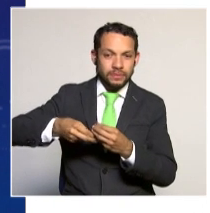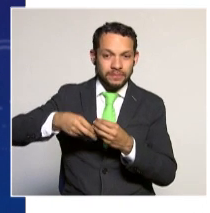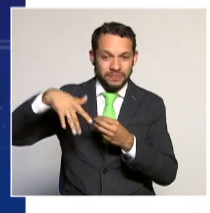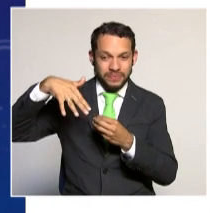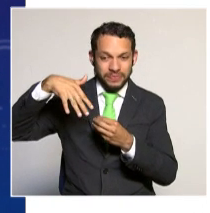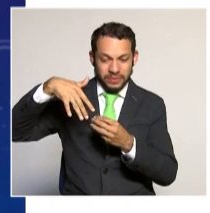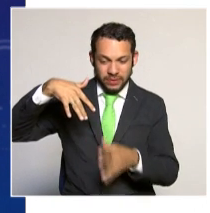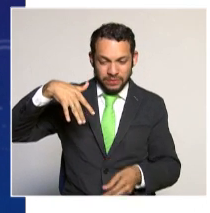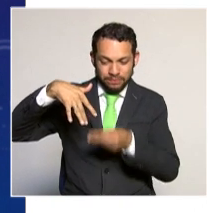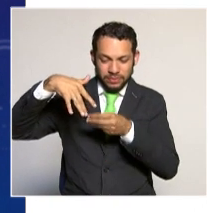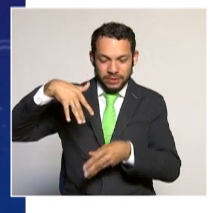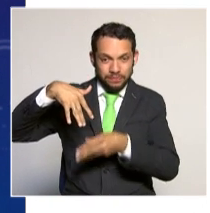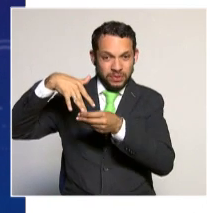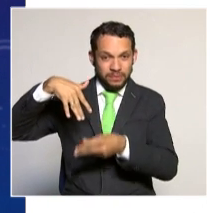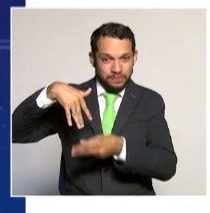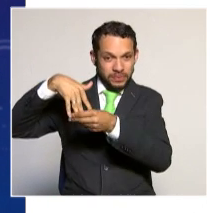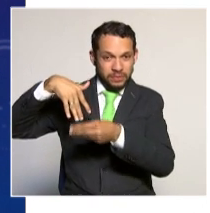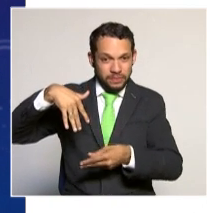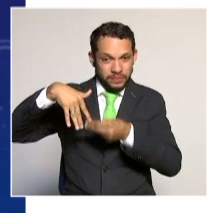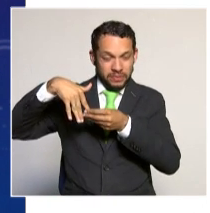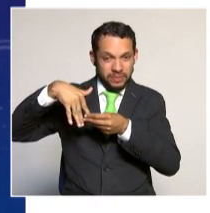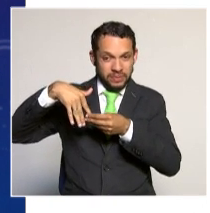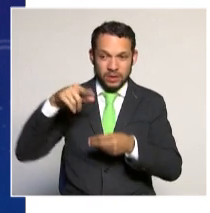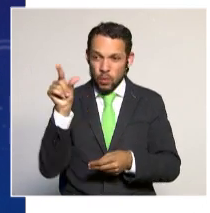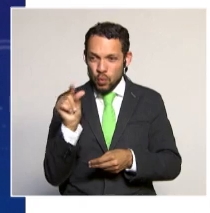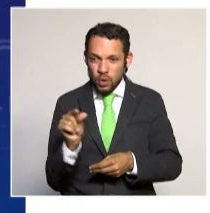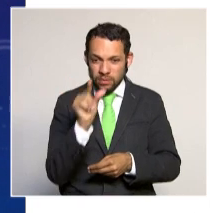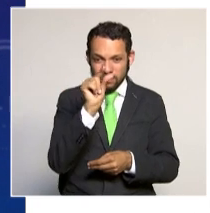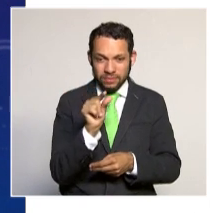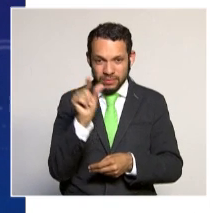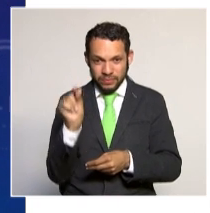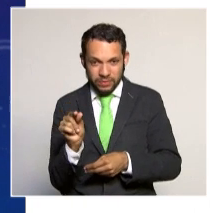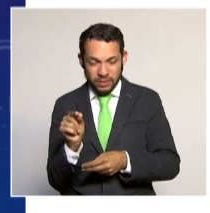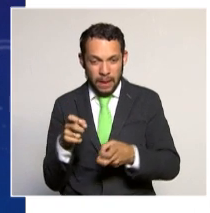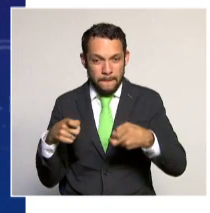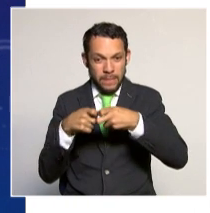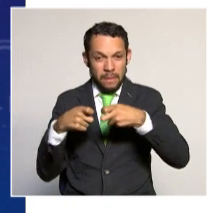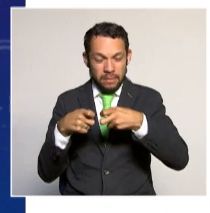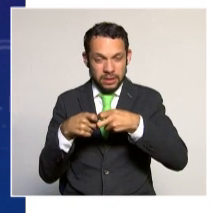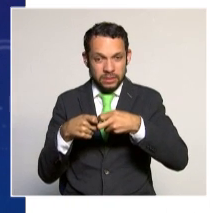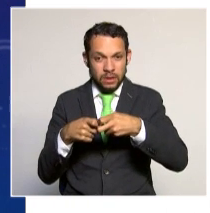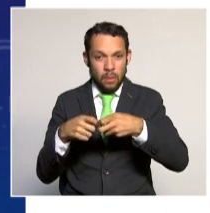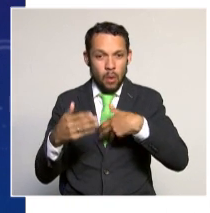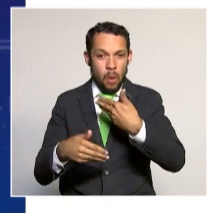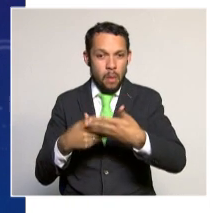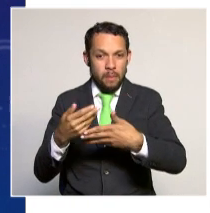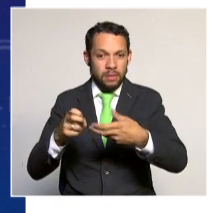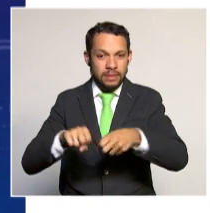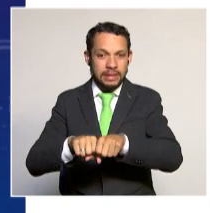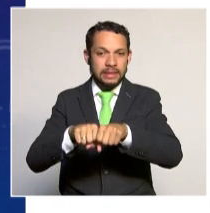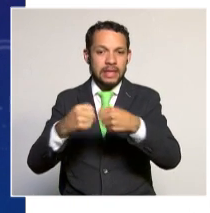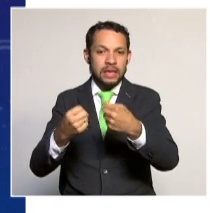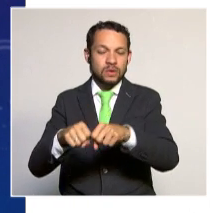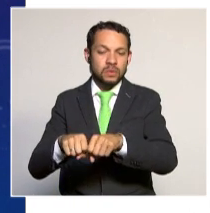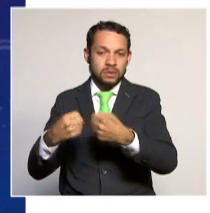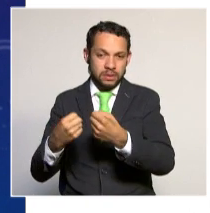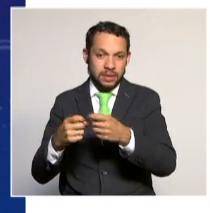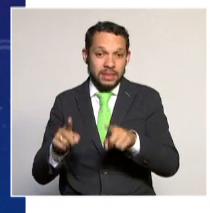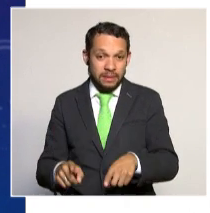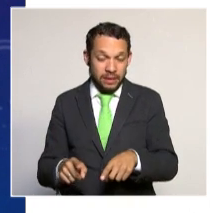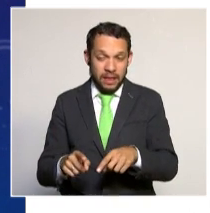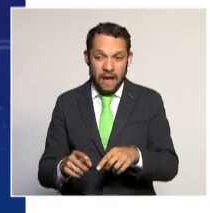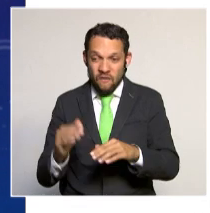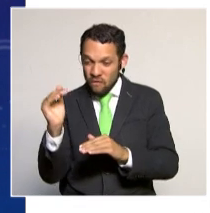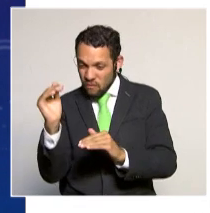beta amiloide, entonces las neuronas que ordenan los actos motores van a fallar en ello. Hacia la parte baja de